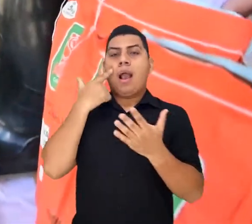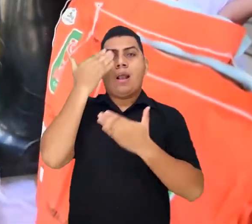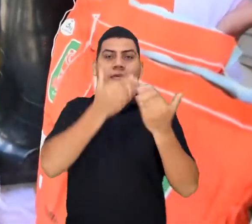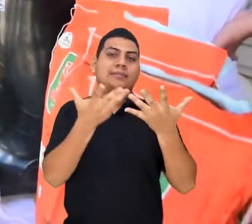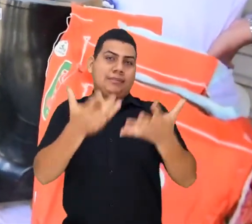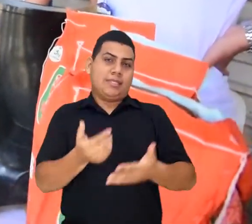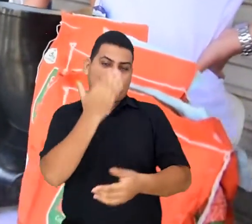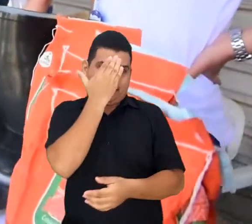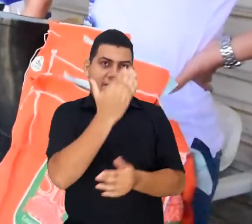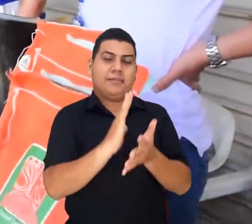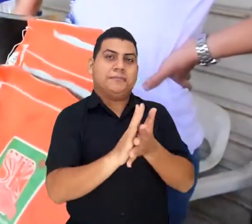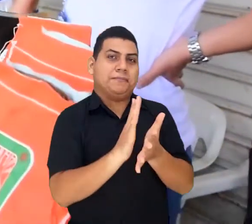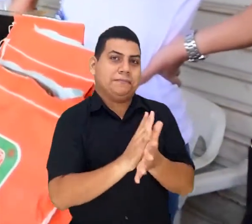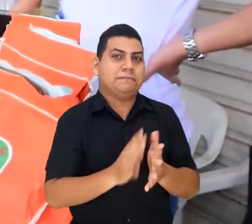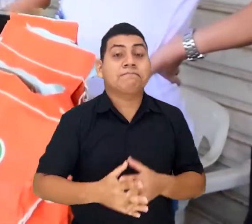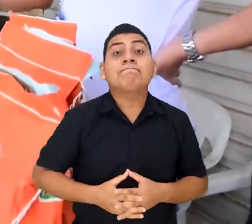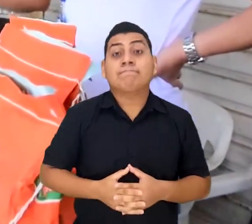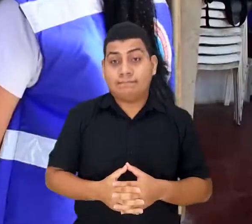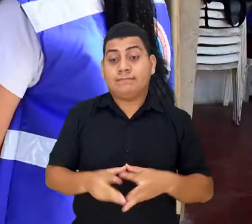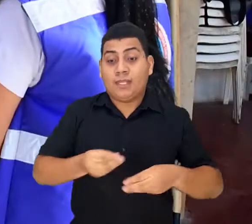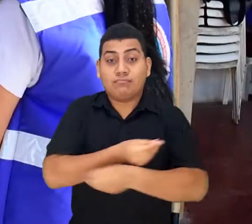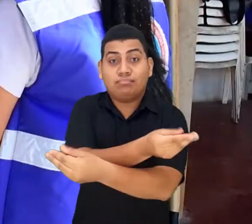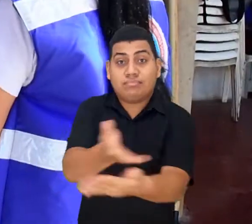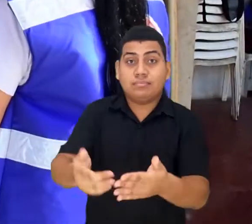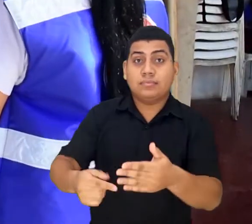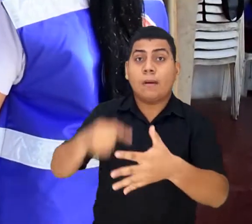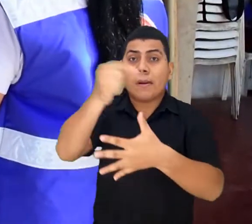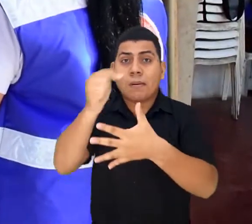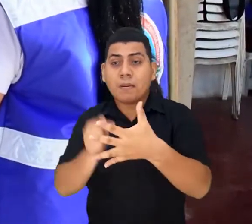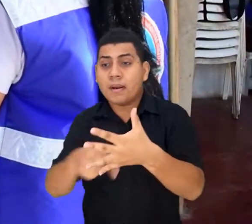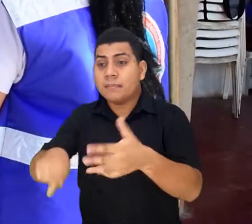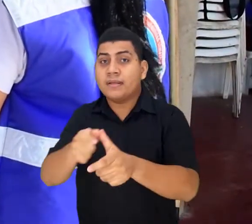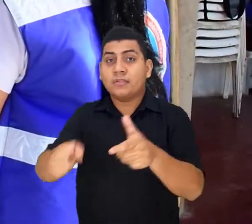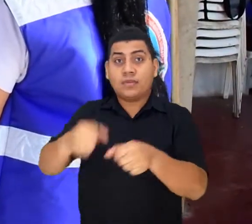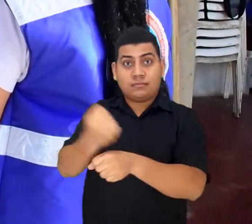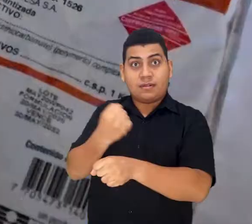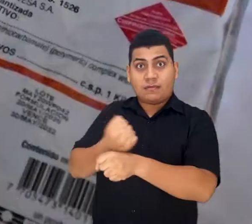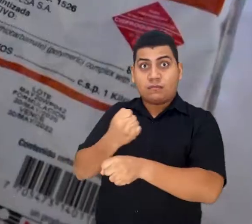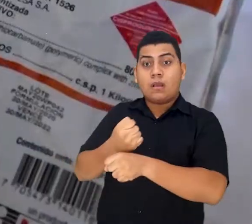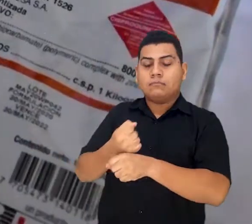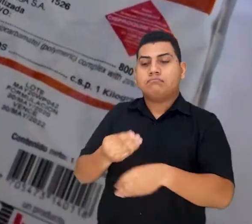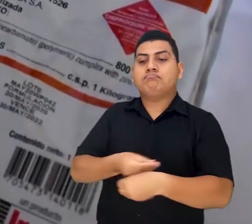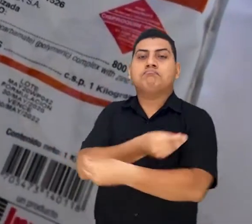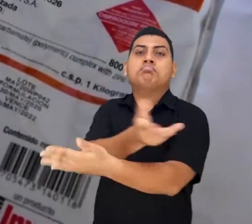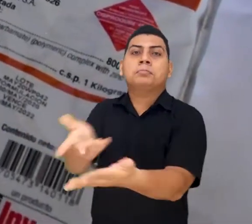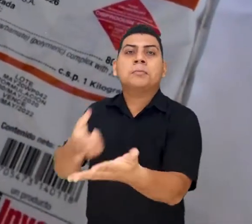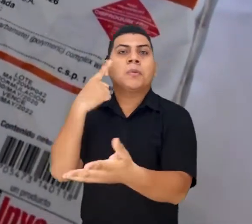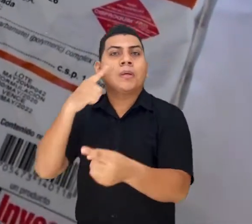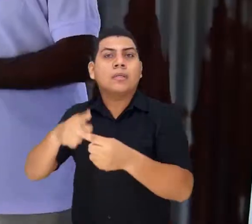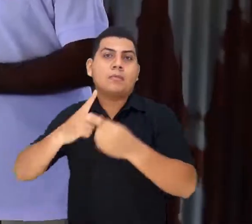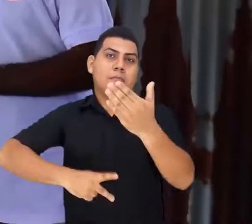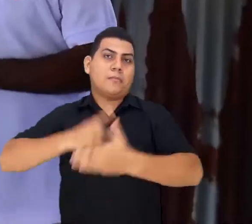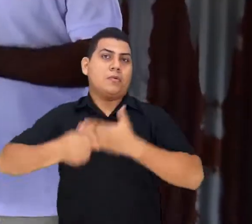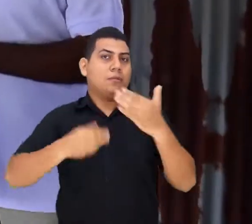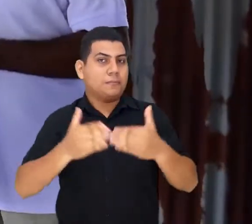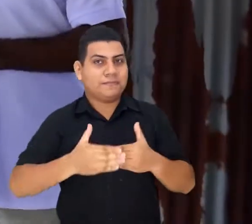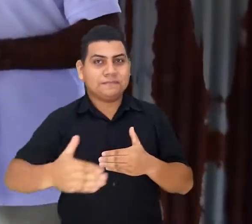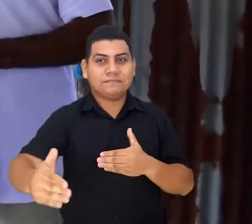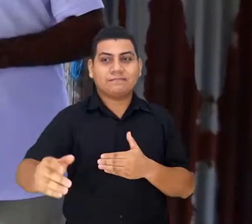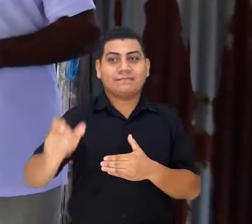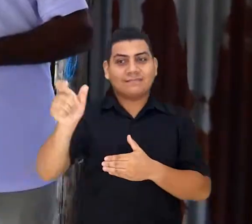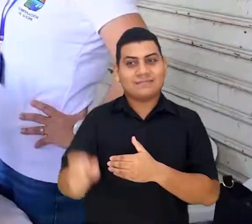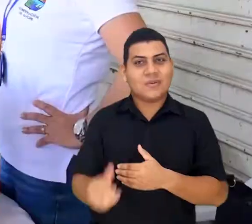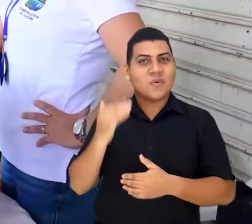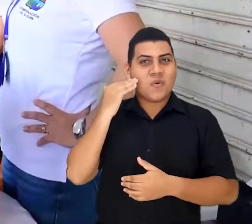entrega de insumos agrícolas a los productores rurales que son parte del mismo. La Secretaria de Desarrollo Económico, Liz Sierra